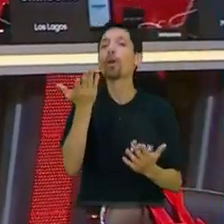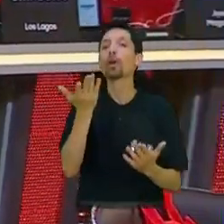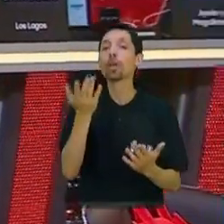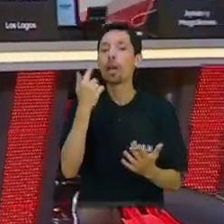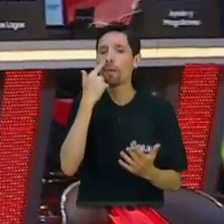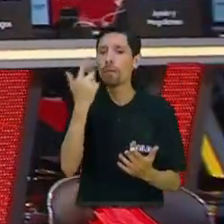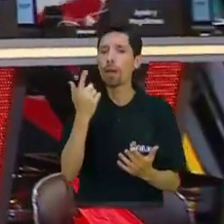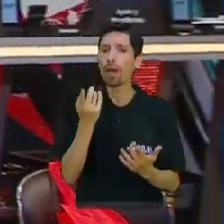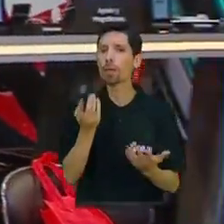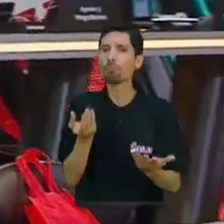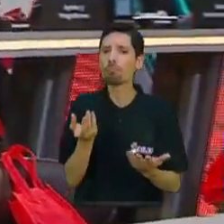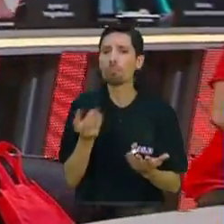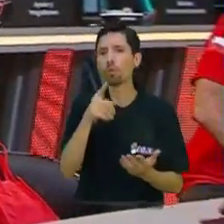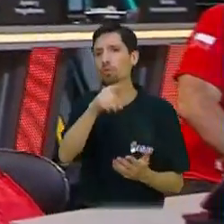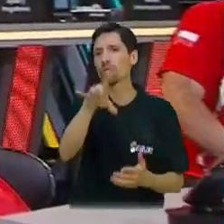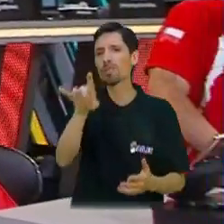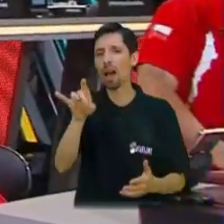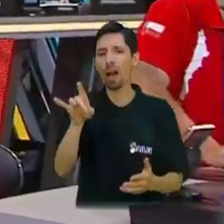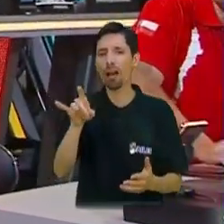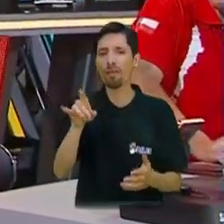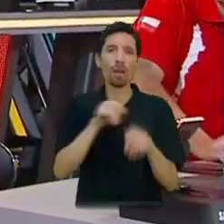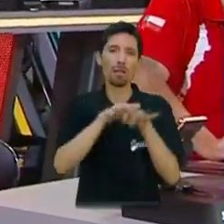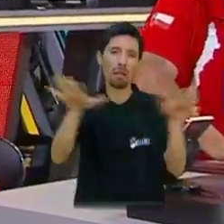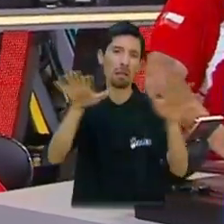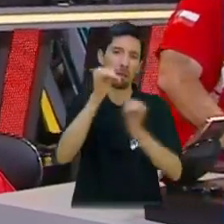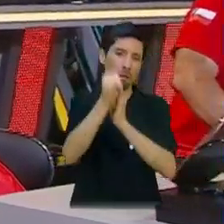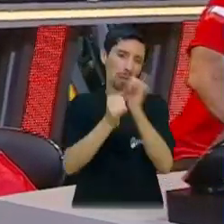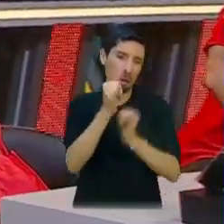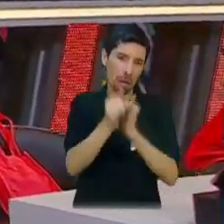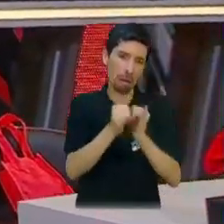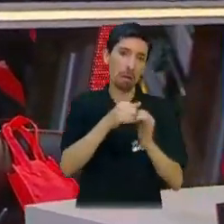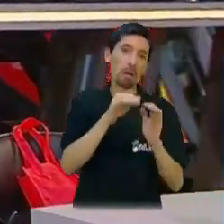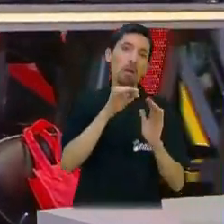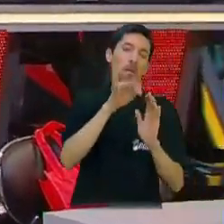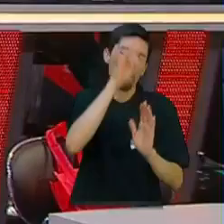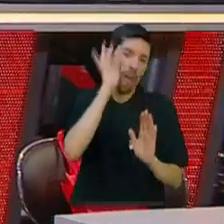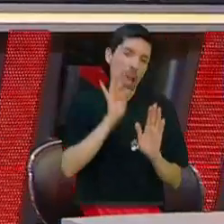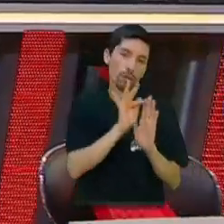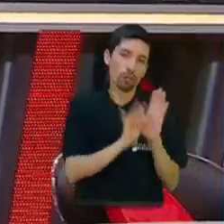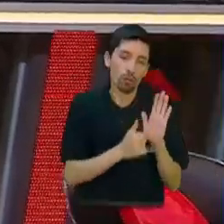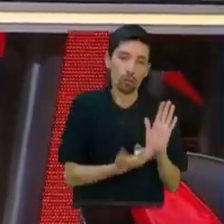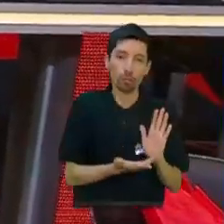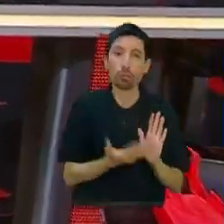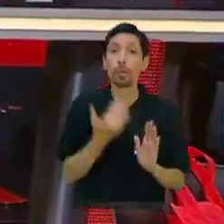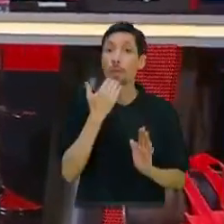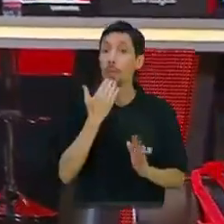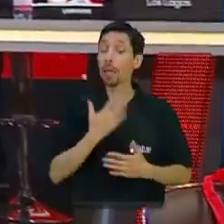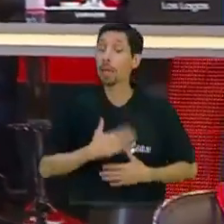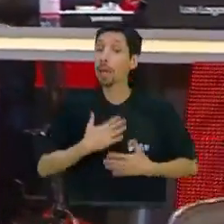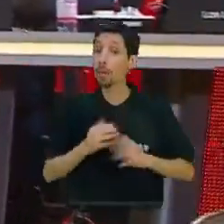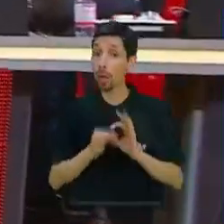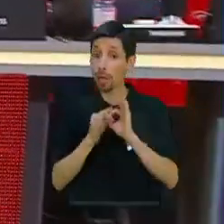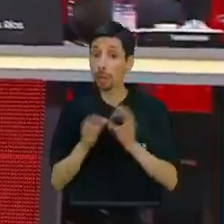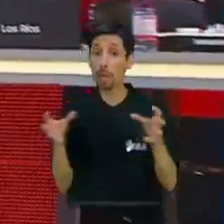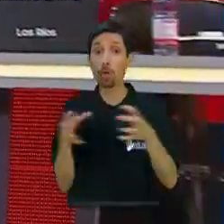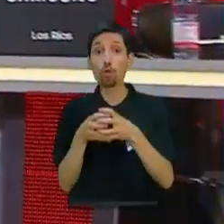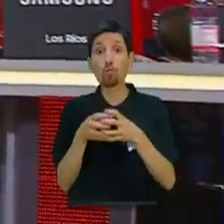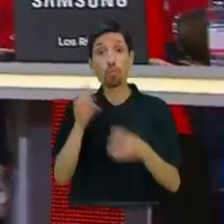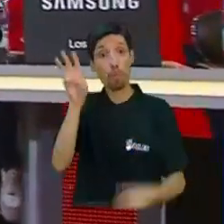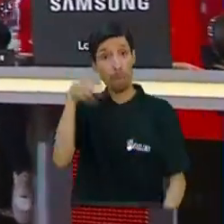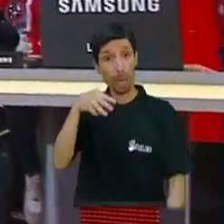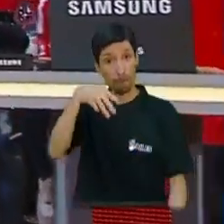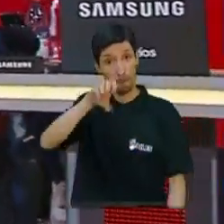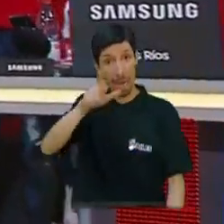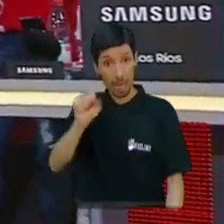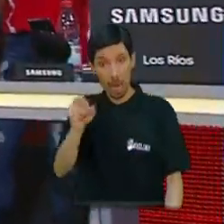de, bueno, ustedes Facebook, saben, nuestras Facebook. Redes sociales en Facebook. Facebook, like. Oye, y también queremos agradecer también al equipo de Mega, que está a cargo de